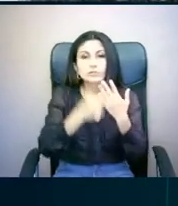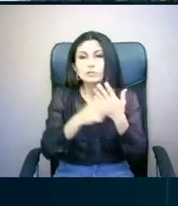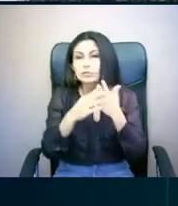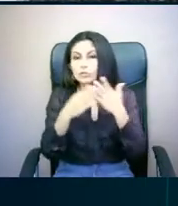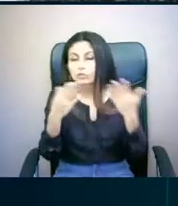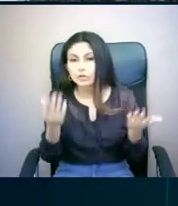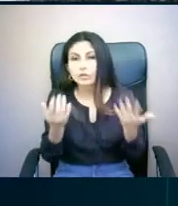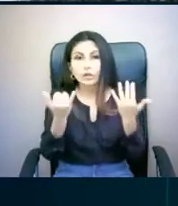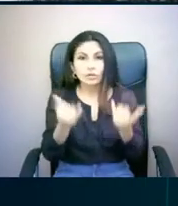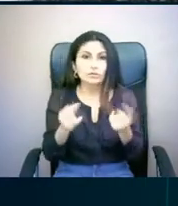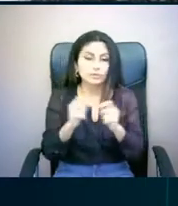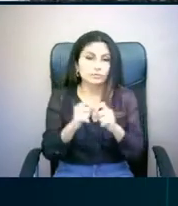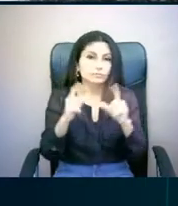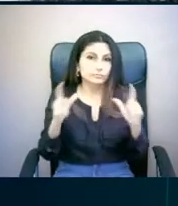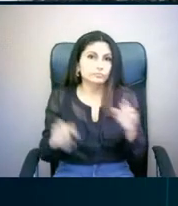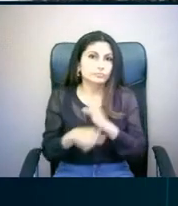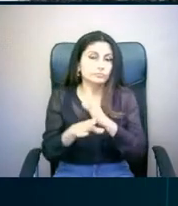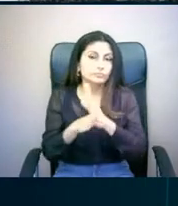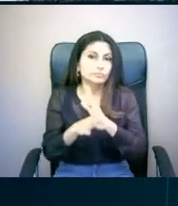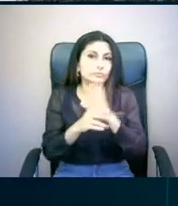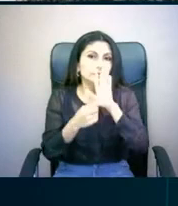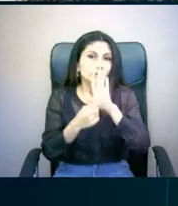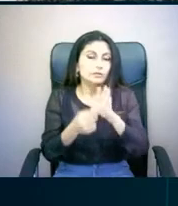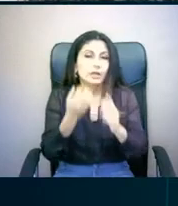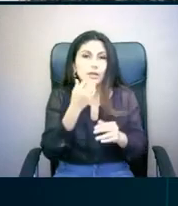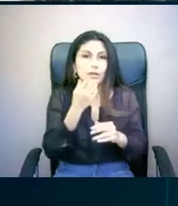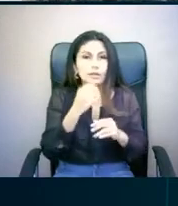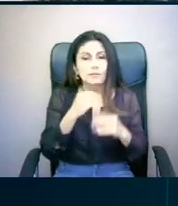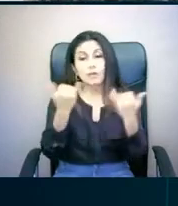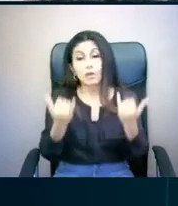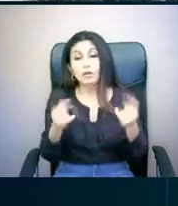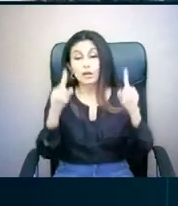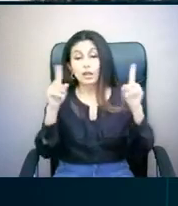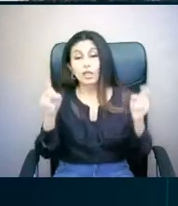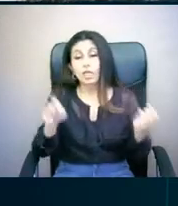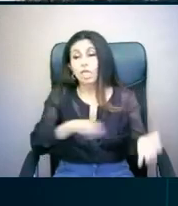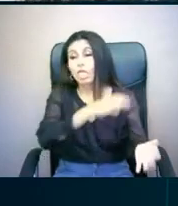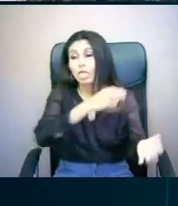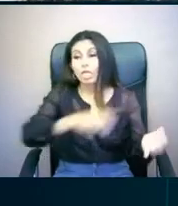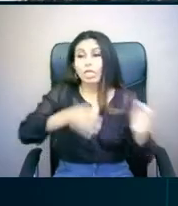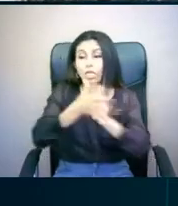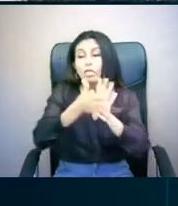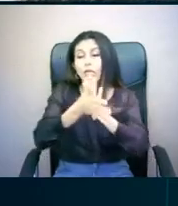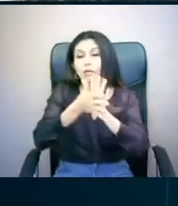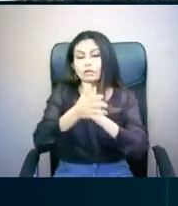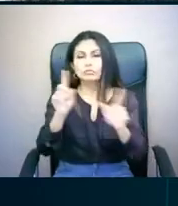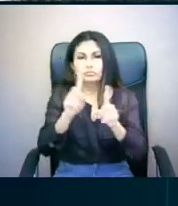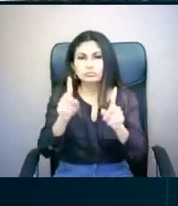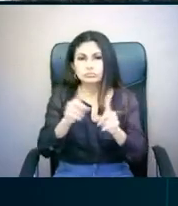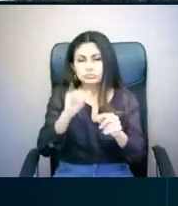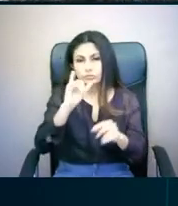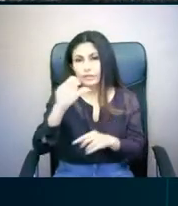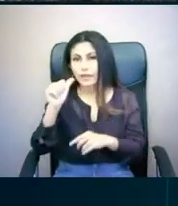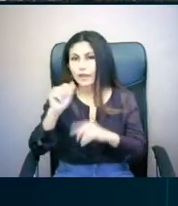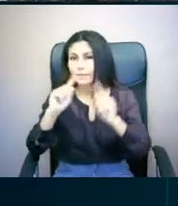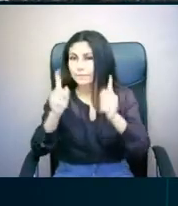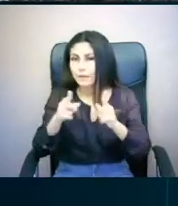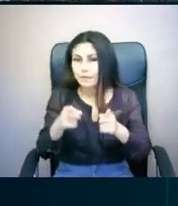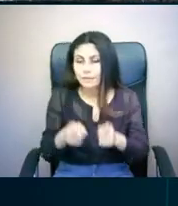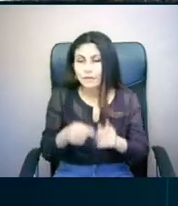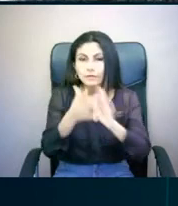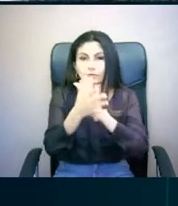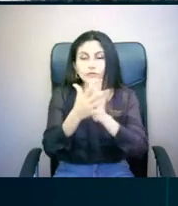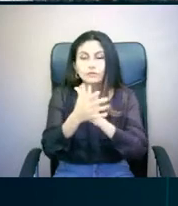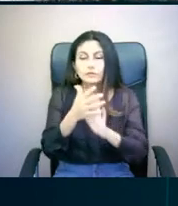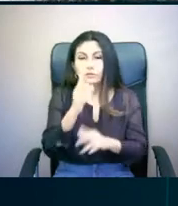poquito, entrémonos sin volvernos, digamos, muy teóricos, ni una clase muy magistral de lo que puede, digamos, ser la inteligencia artificial y qué pedacito vamos a